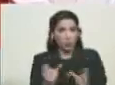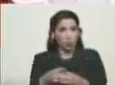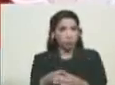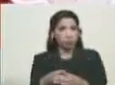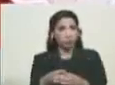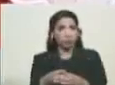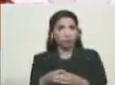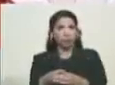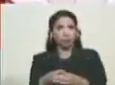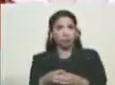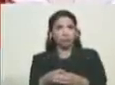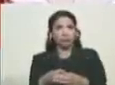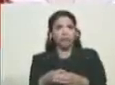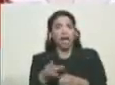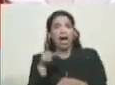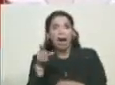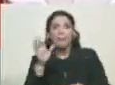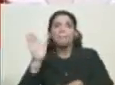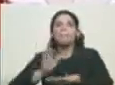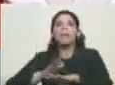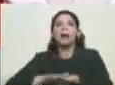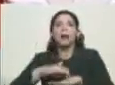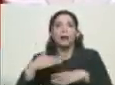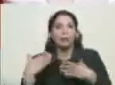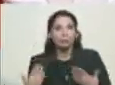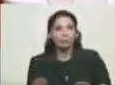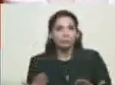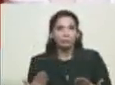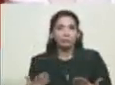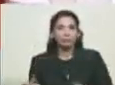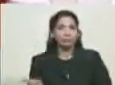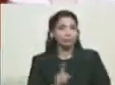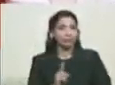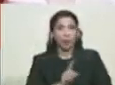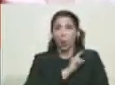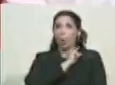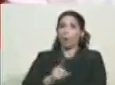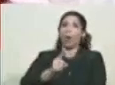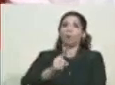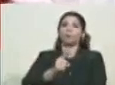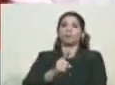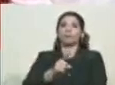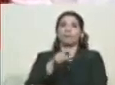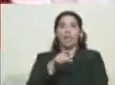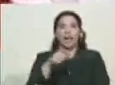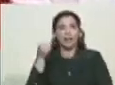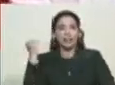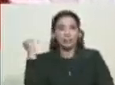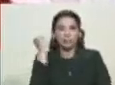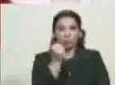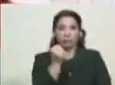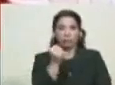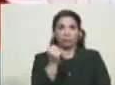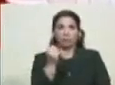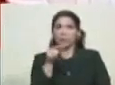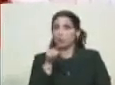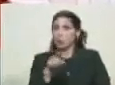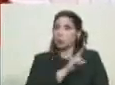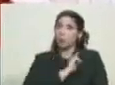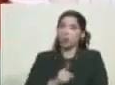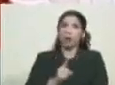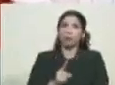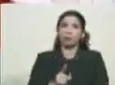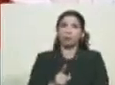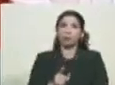hecho que ocurrió, no condenan el magnicidio, no condenan que